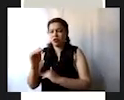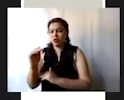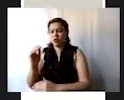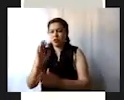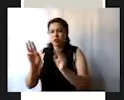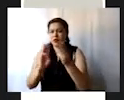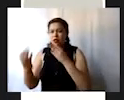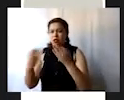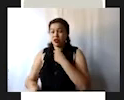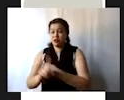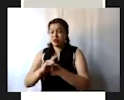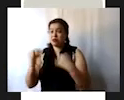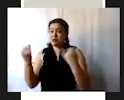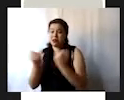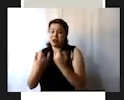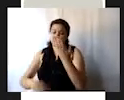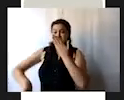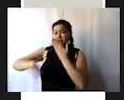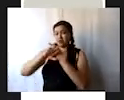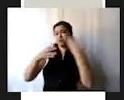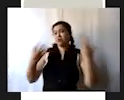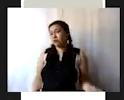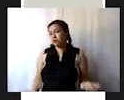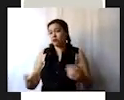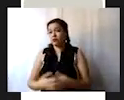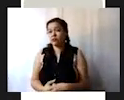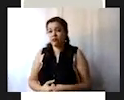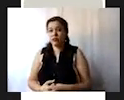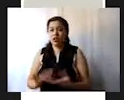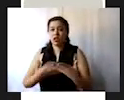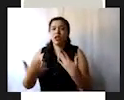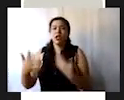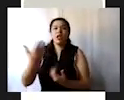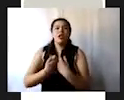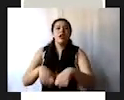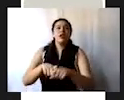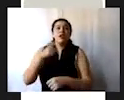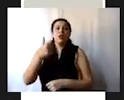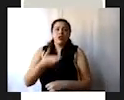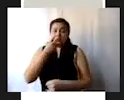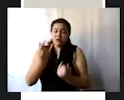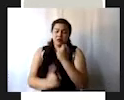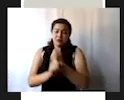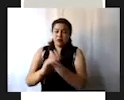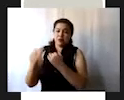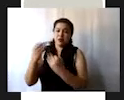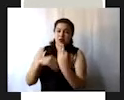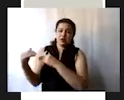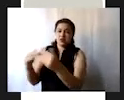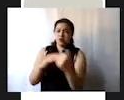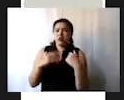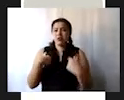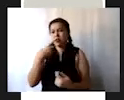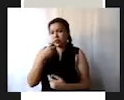misma manera. ¿Y qué decir? Pues de las cuestiones socioeconómicas. Alguna vez yo les compartí que uno de